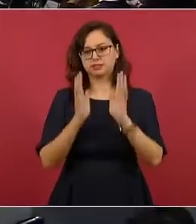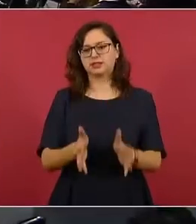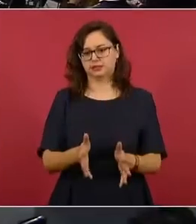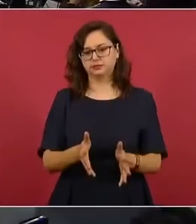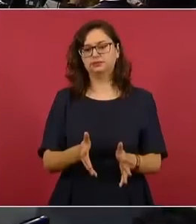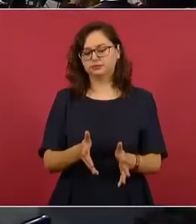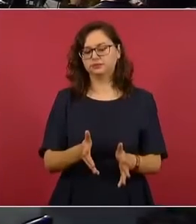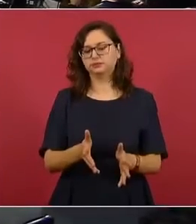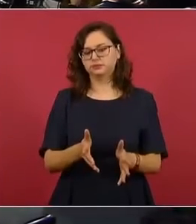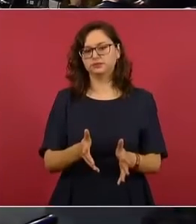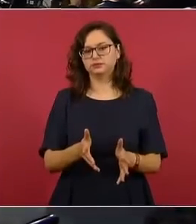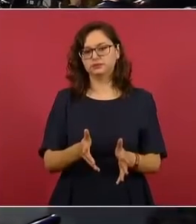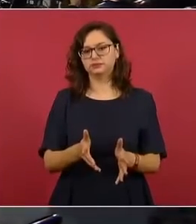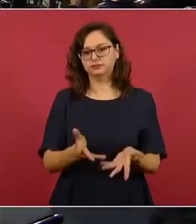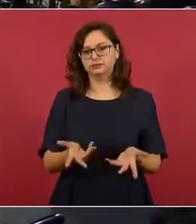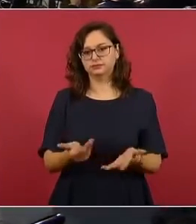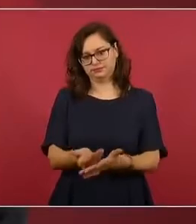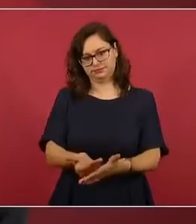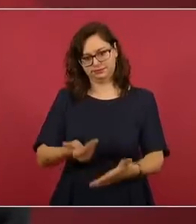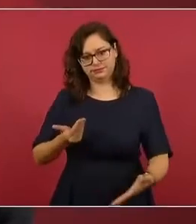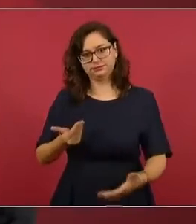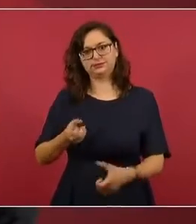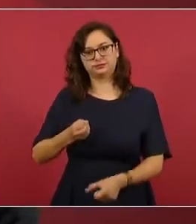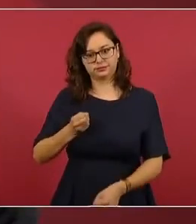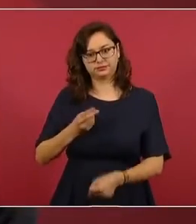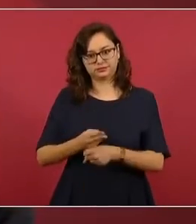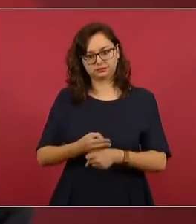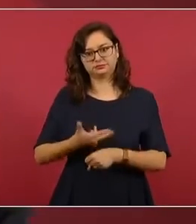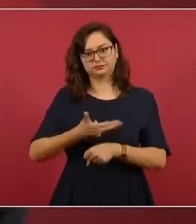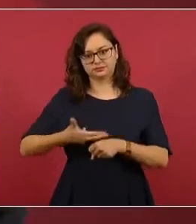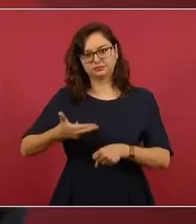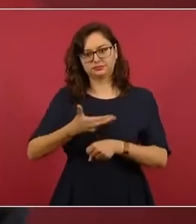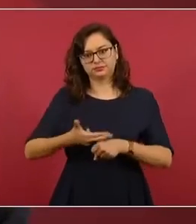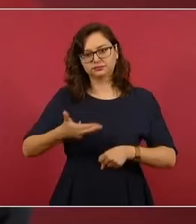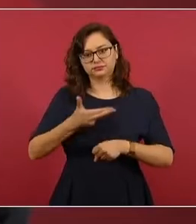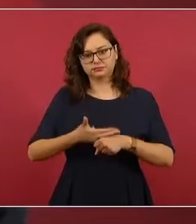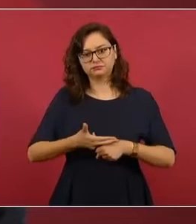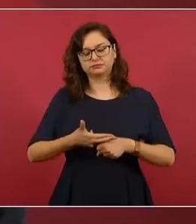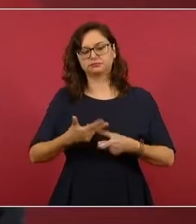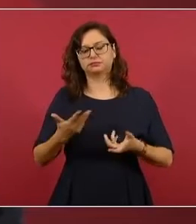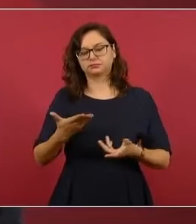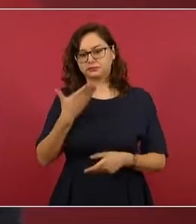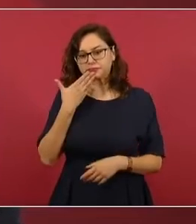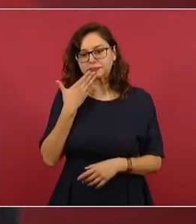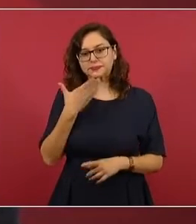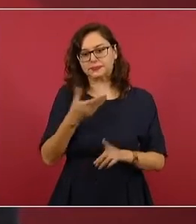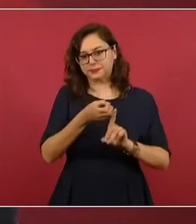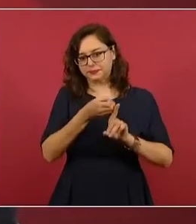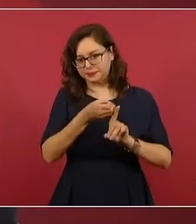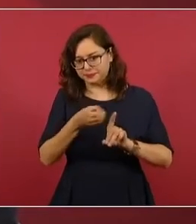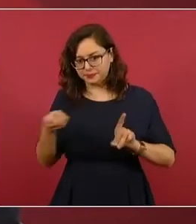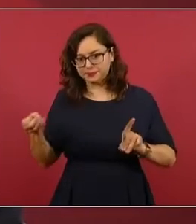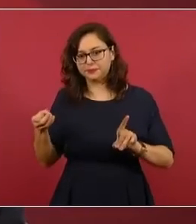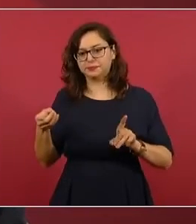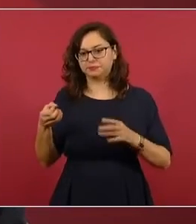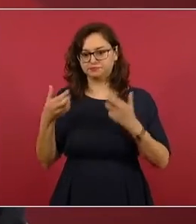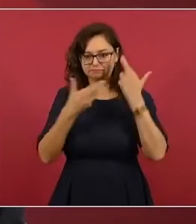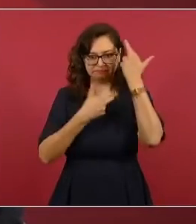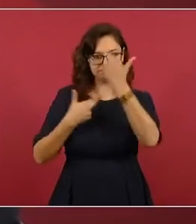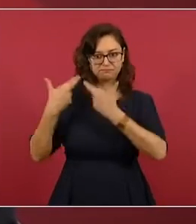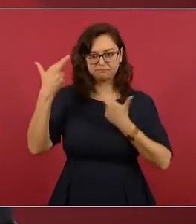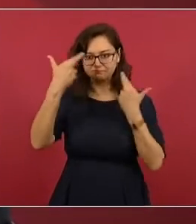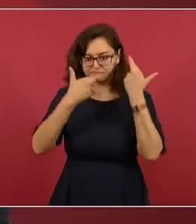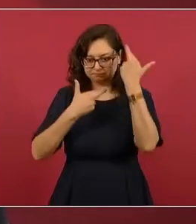para que con tiempo se vaya analizando. Yo repito,